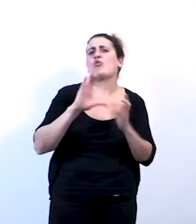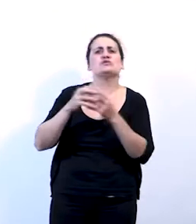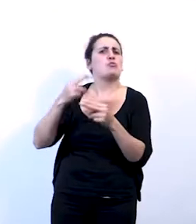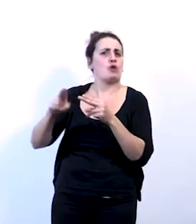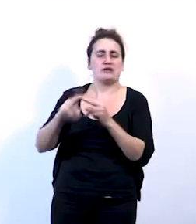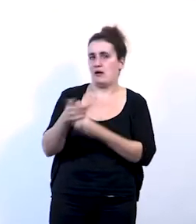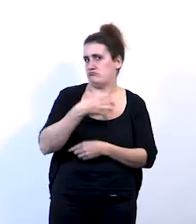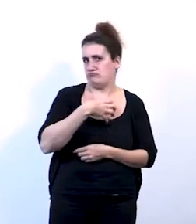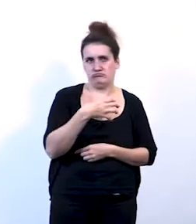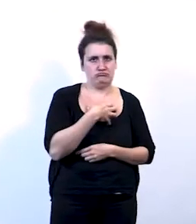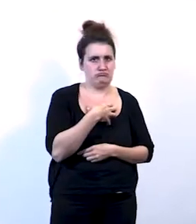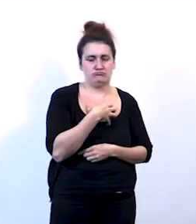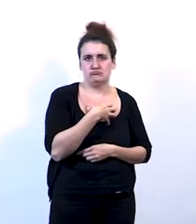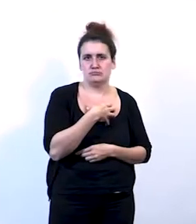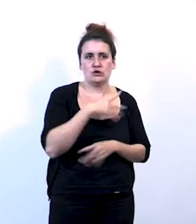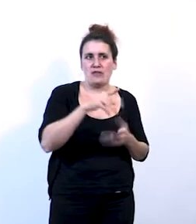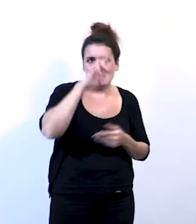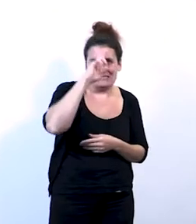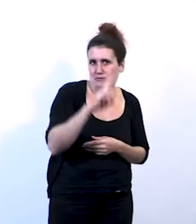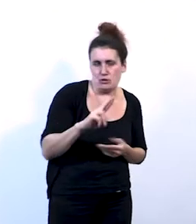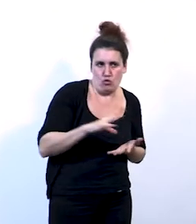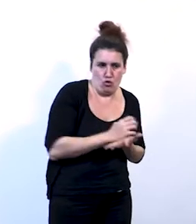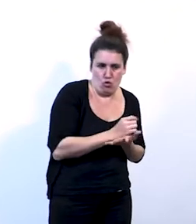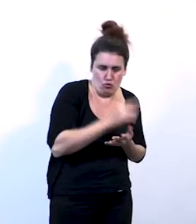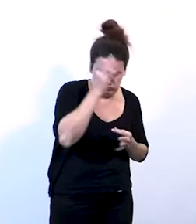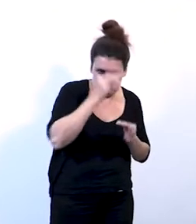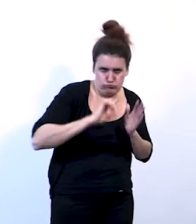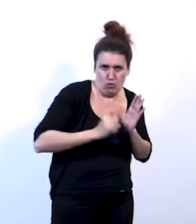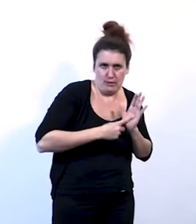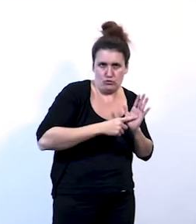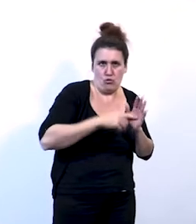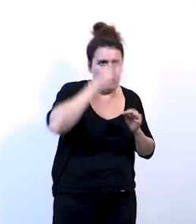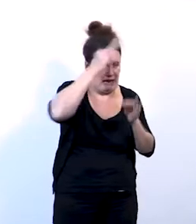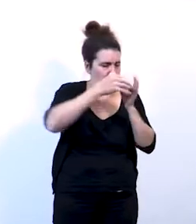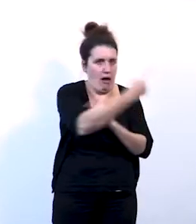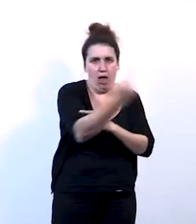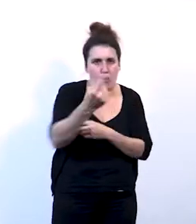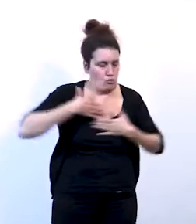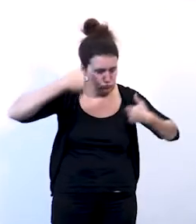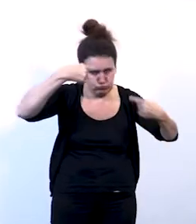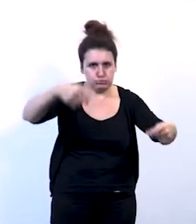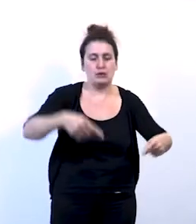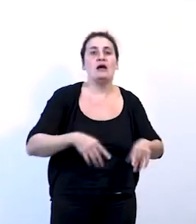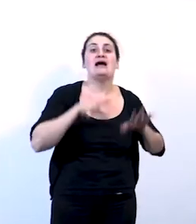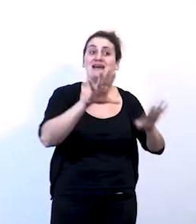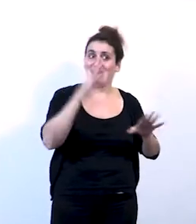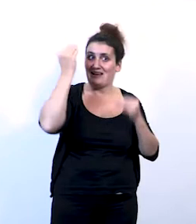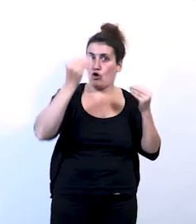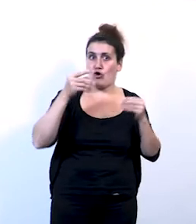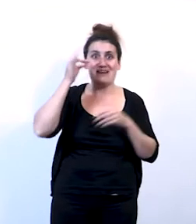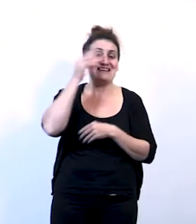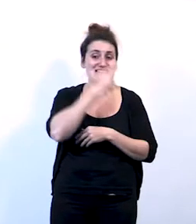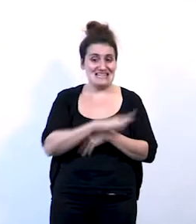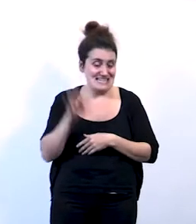Entonces, al margen con todo el respeto a las creencias por parte de todo el mundo, creo que el darle herramientas a esas niñas